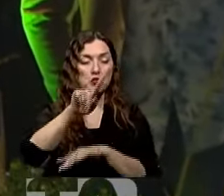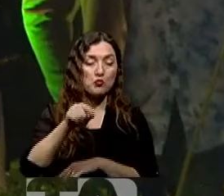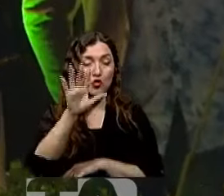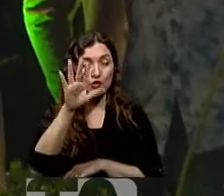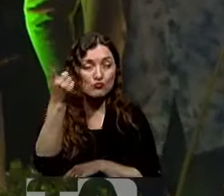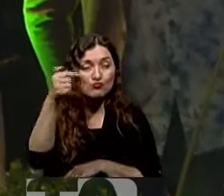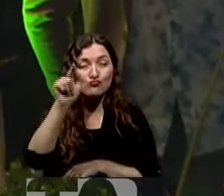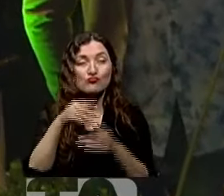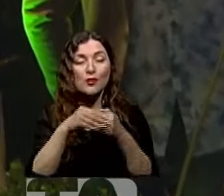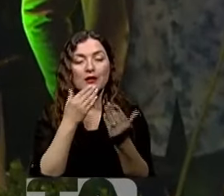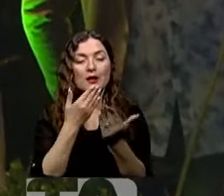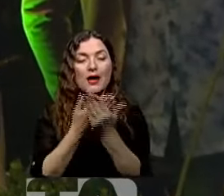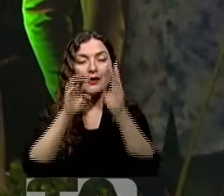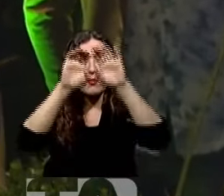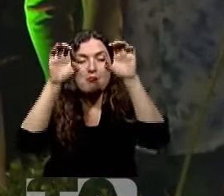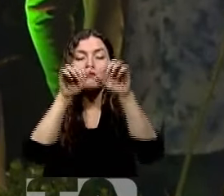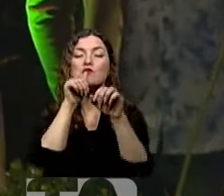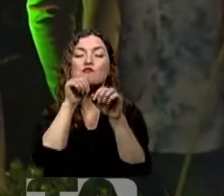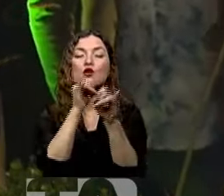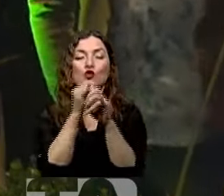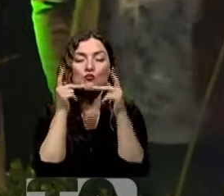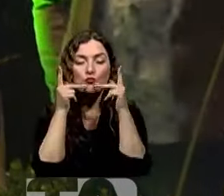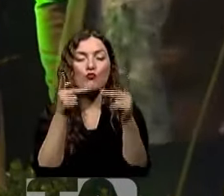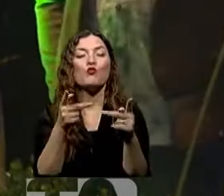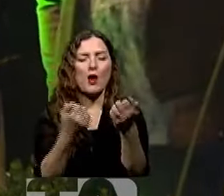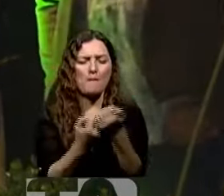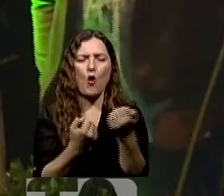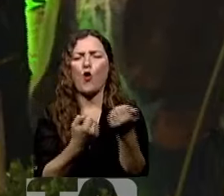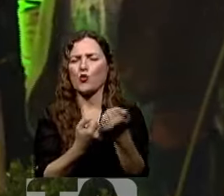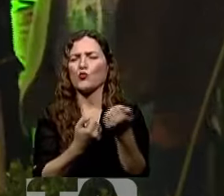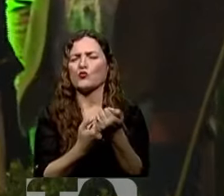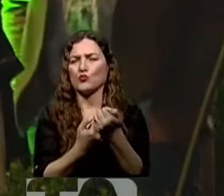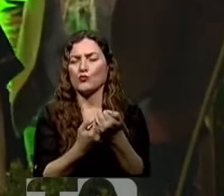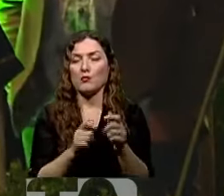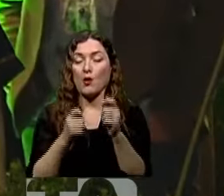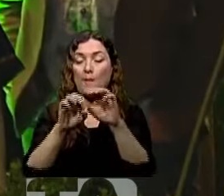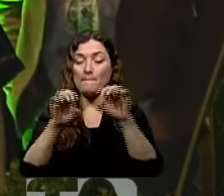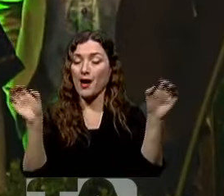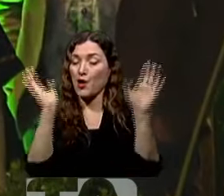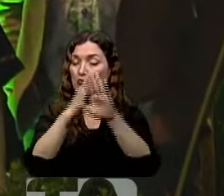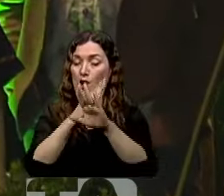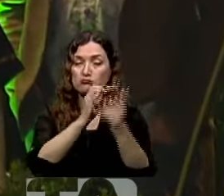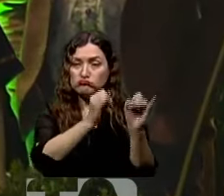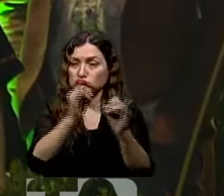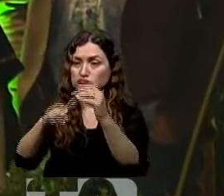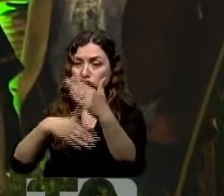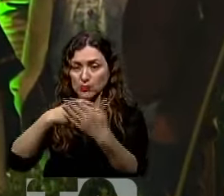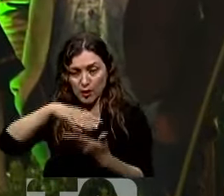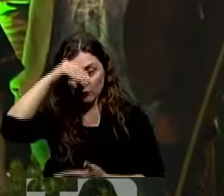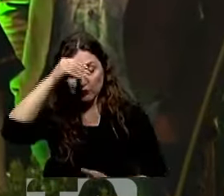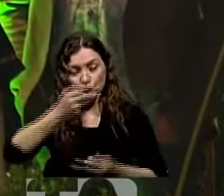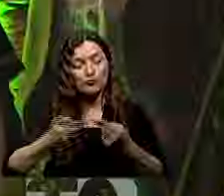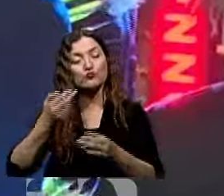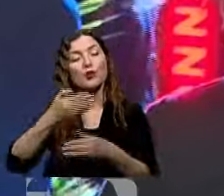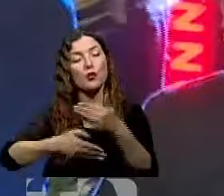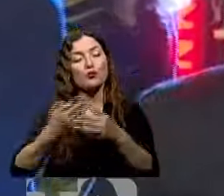millones de dólares gracias a la empresa privada y las instituciones públicas que nos han apoyado para entregar estas becas completas a cada uno de los emprendedores que han sido parte